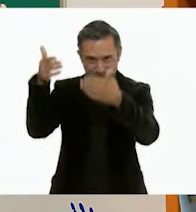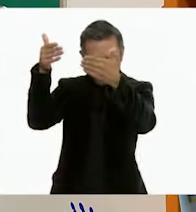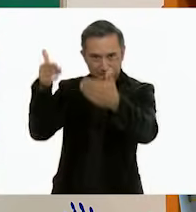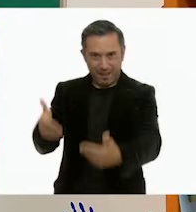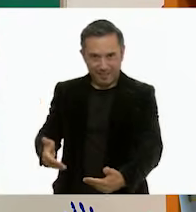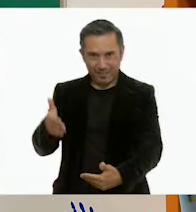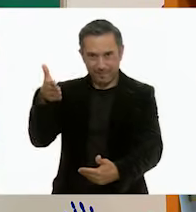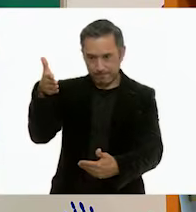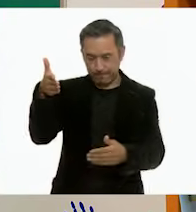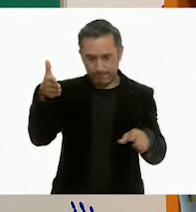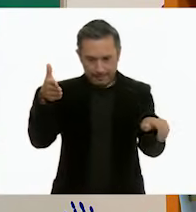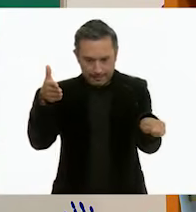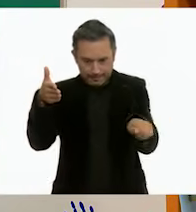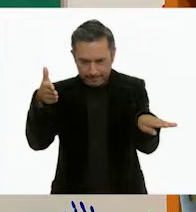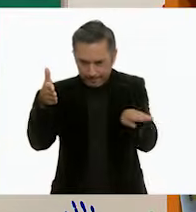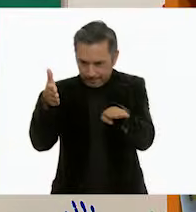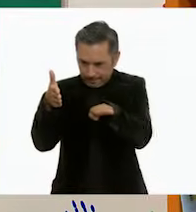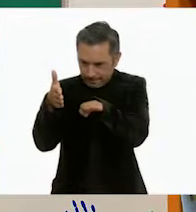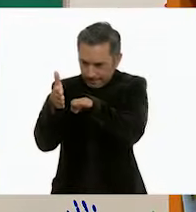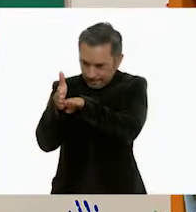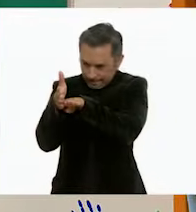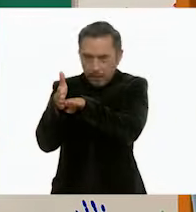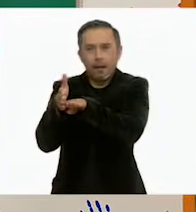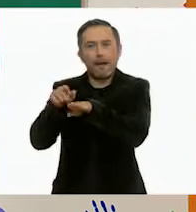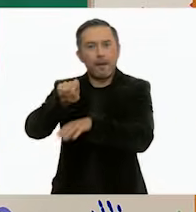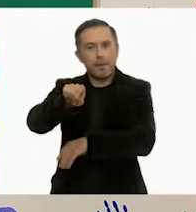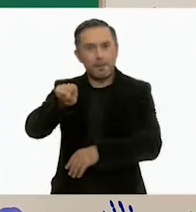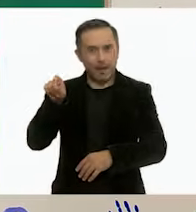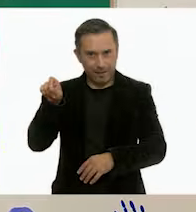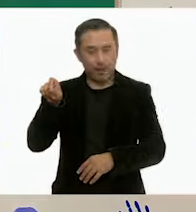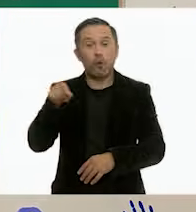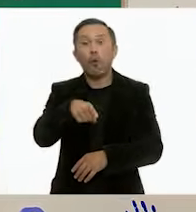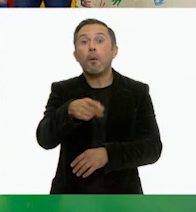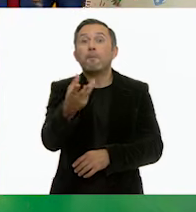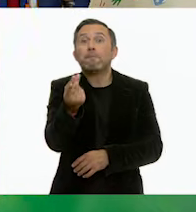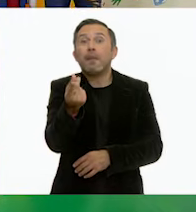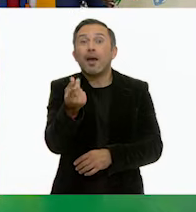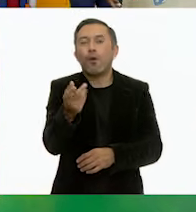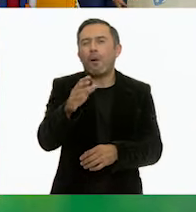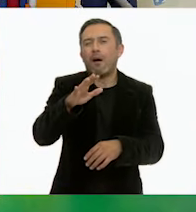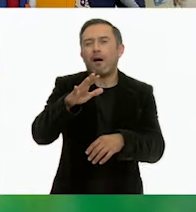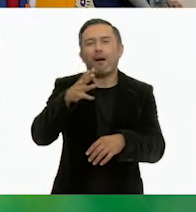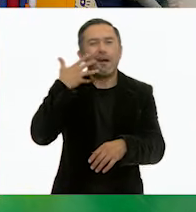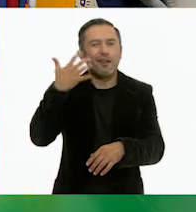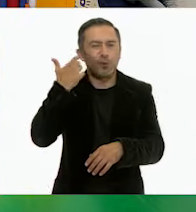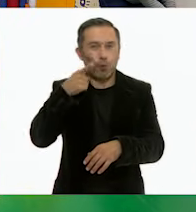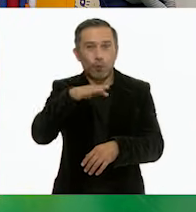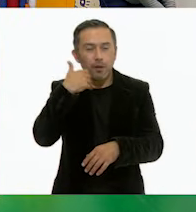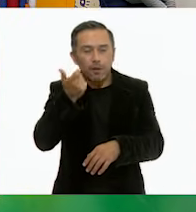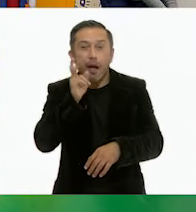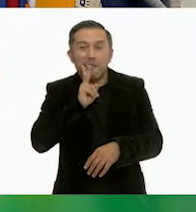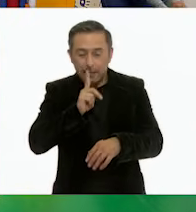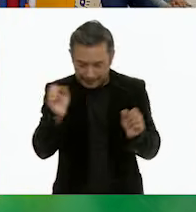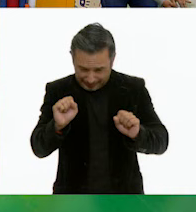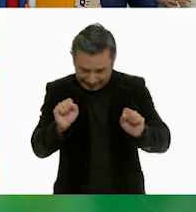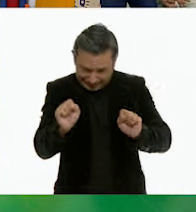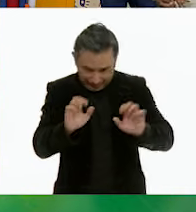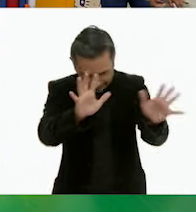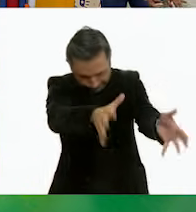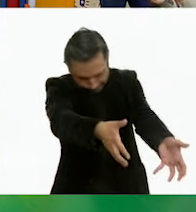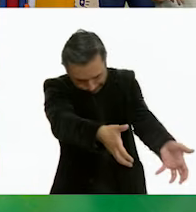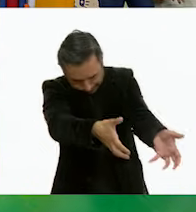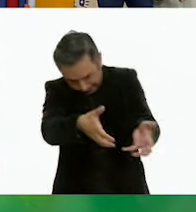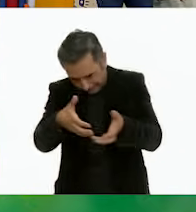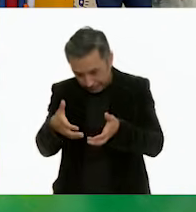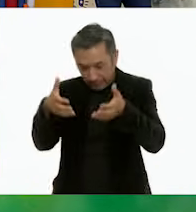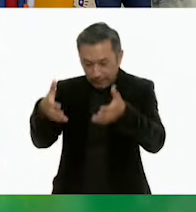realizamos la siguiente marca. Corren, corren, corren por la mascota y le piden que se venga para acá y van a marcar cuánto mide el